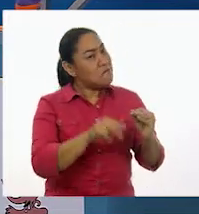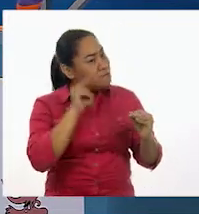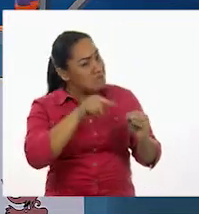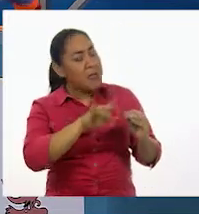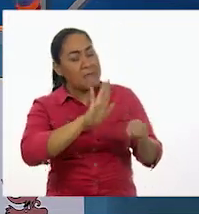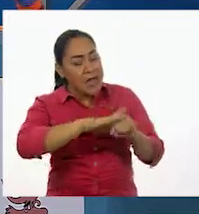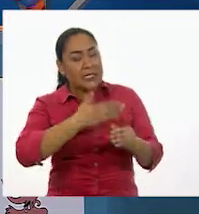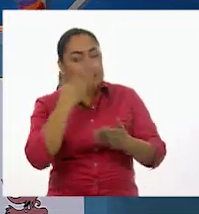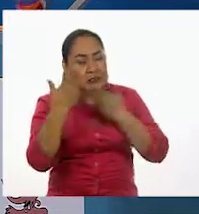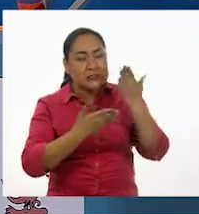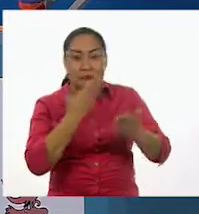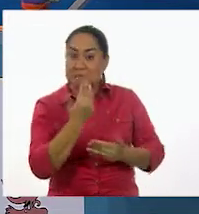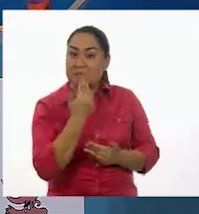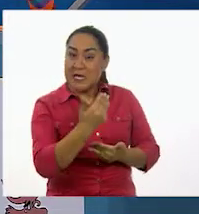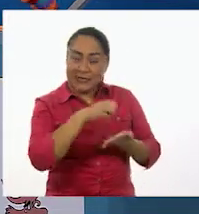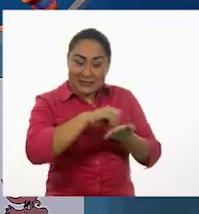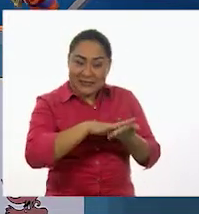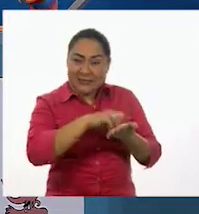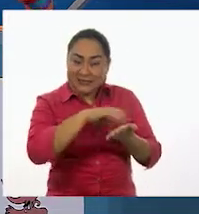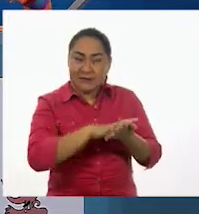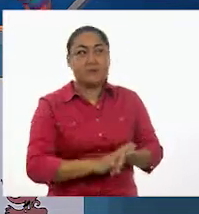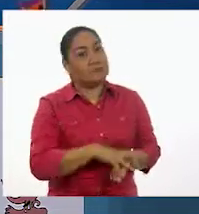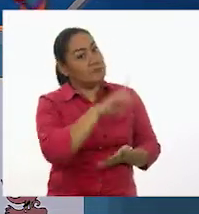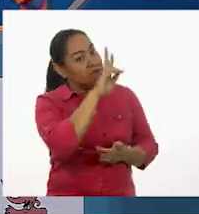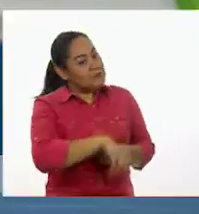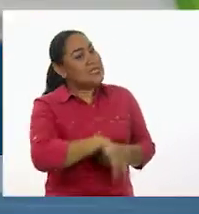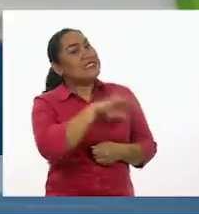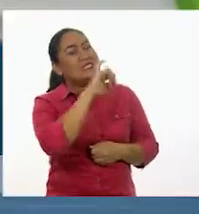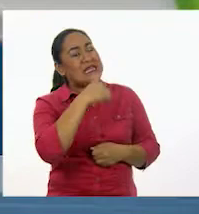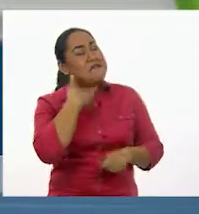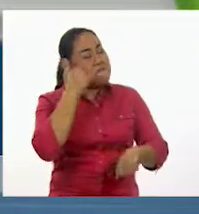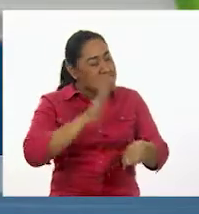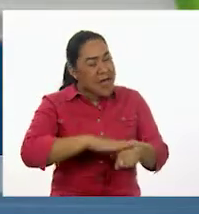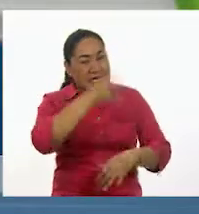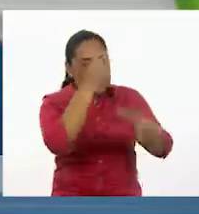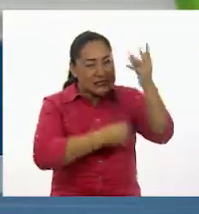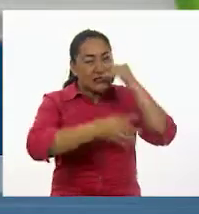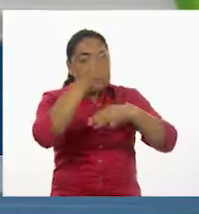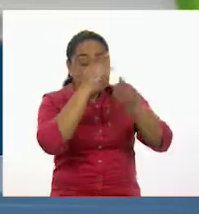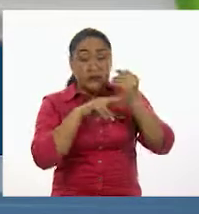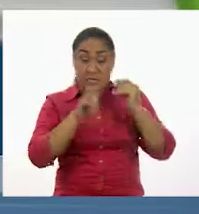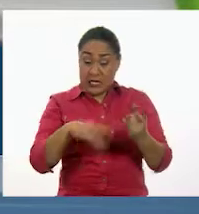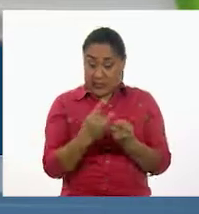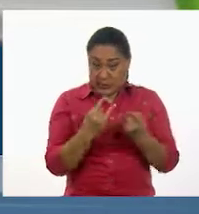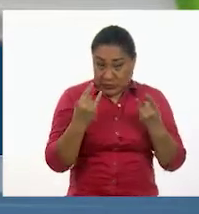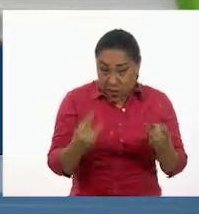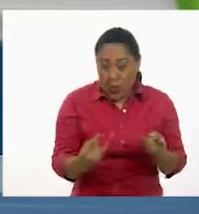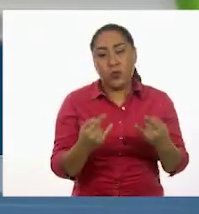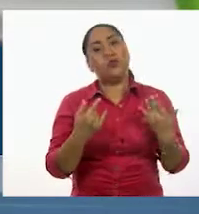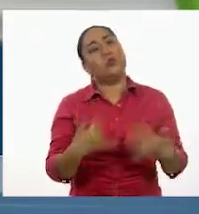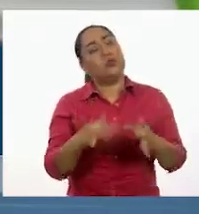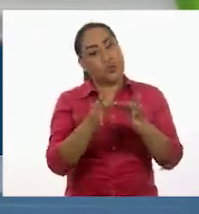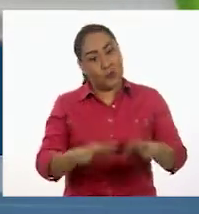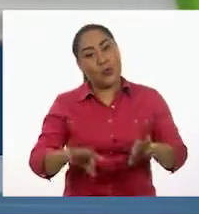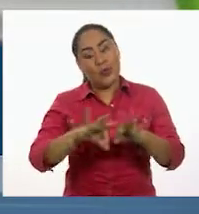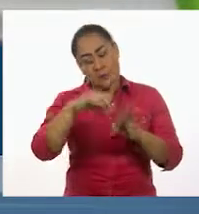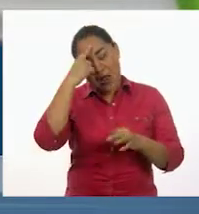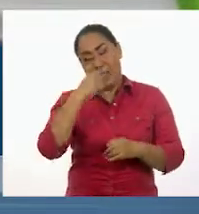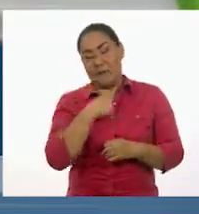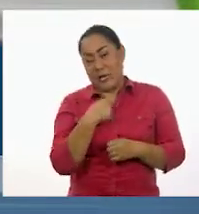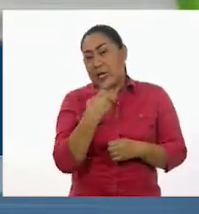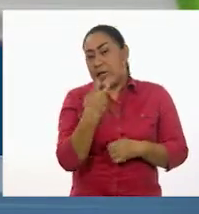¿eh? Claro, maestra. La verdad quiero seguir mejorando en mis aprendizajes, porque la historia me parece muy importante y por